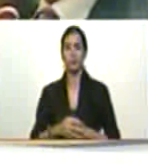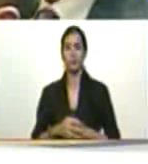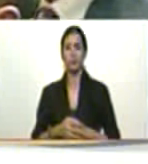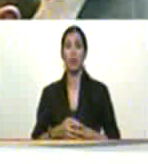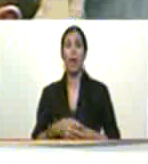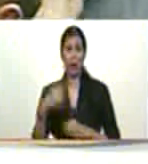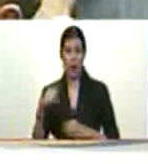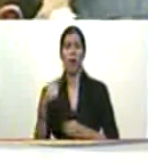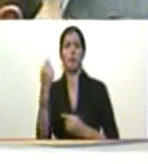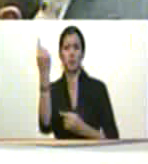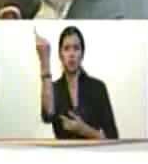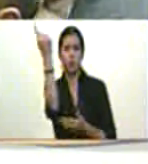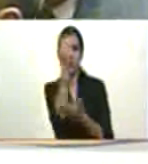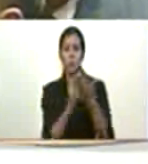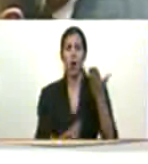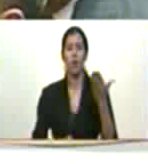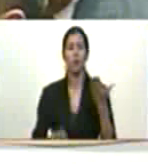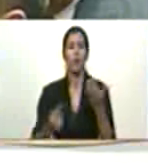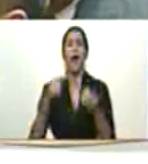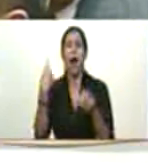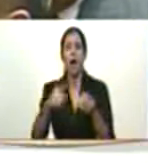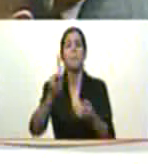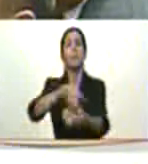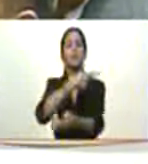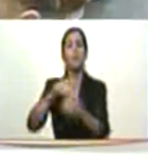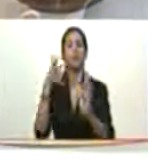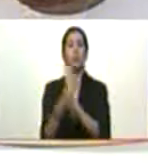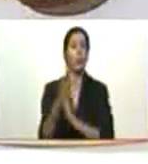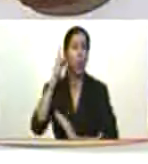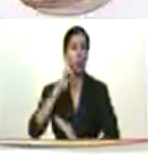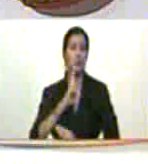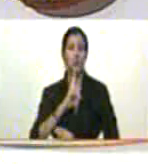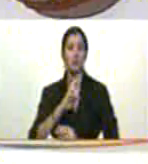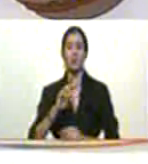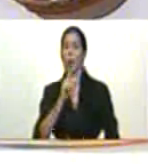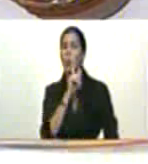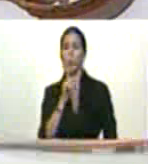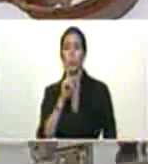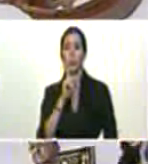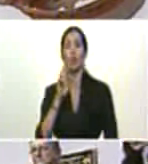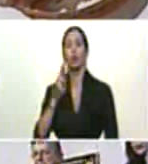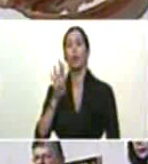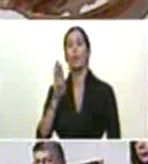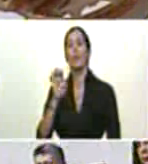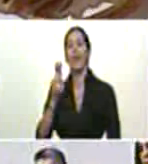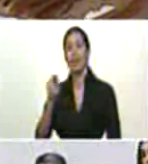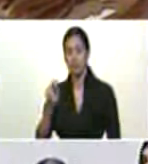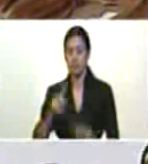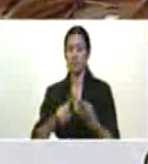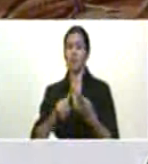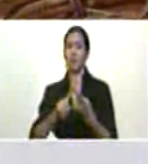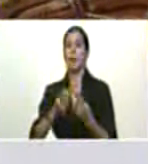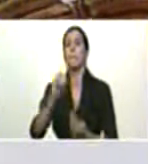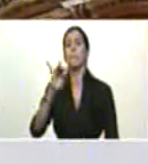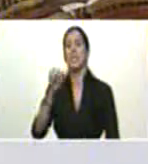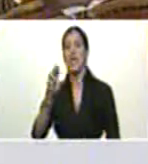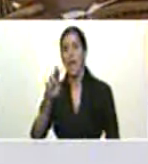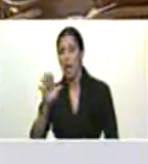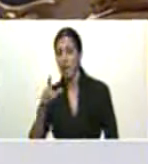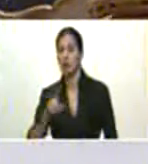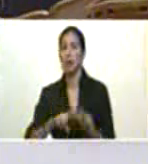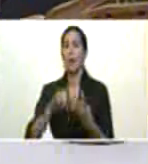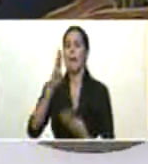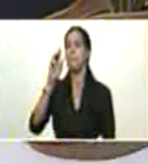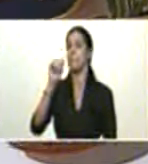dibujado en la poesía latinoamericana, Rubén Darío, Miguel Ángel Asturias, Pablo